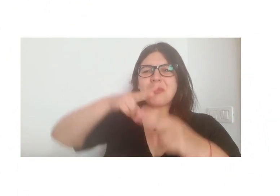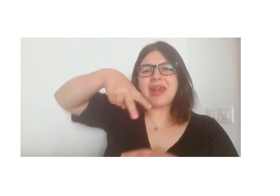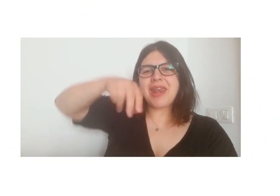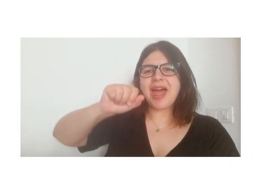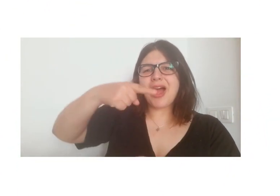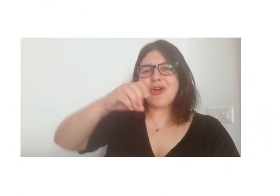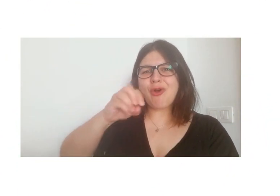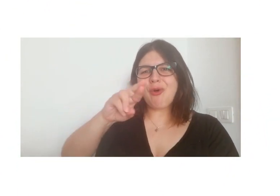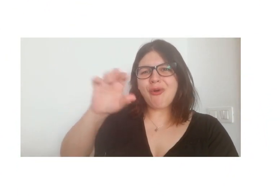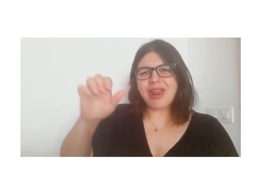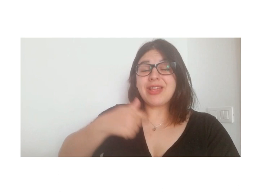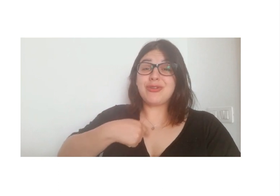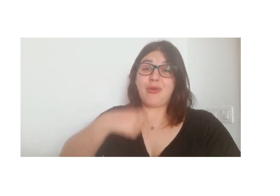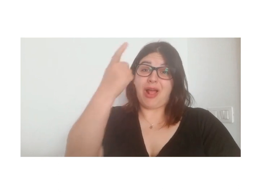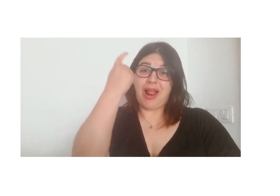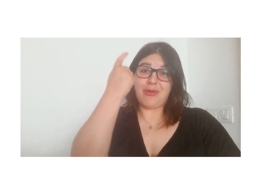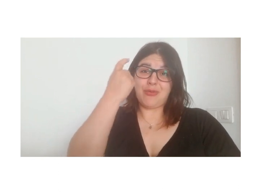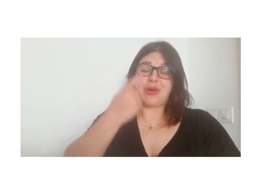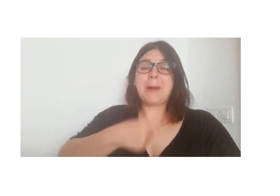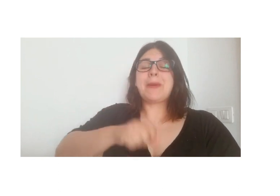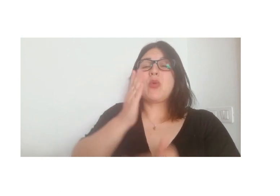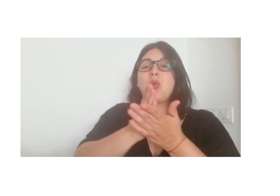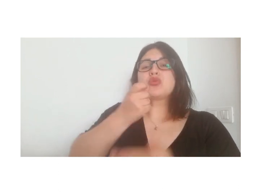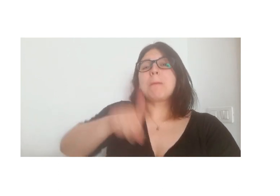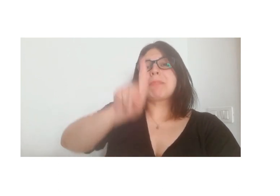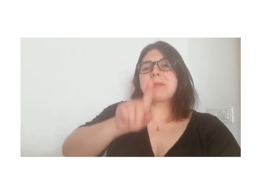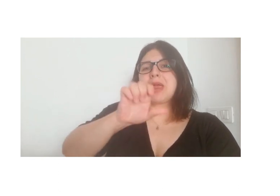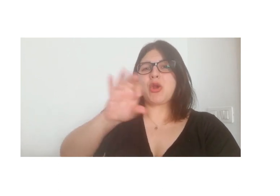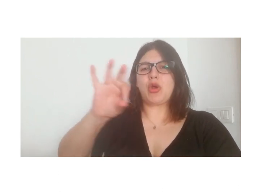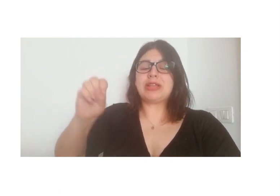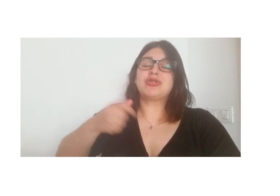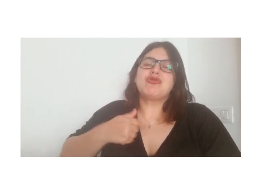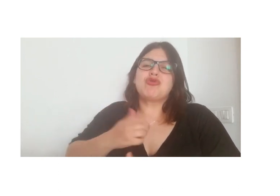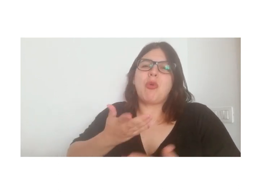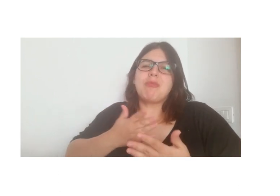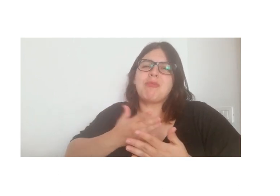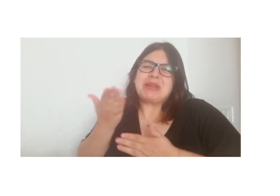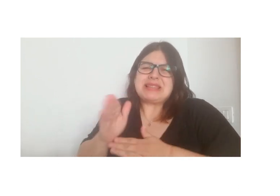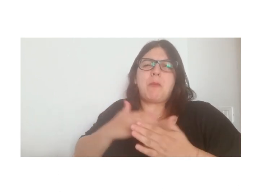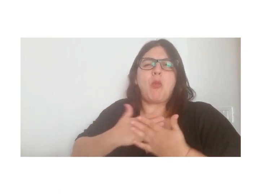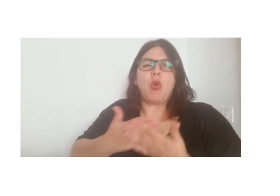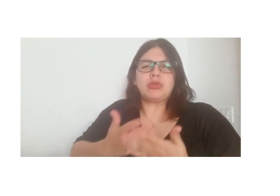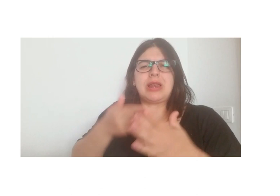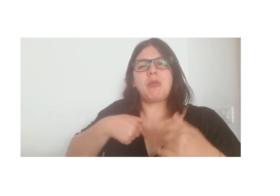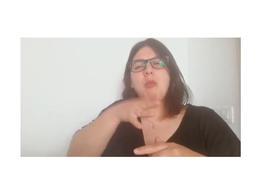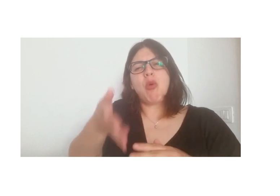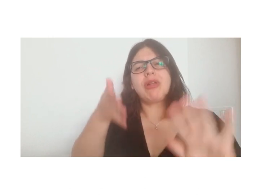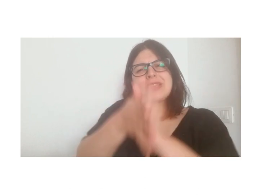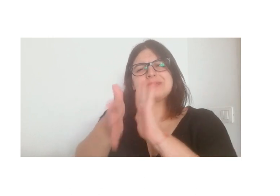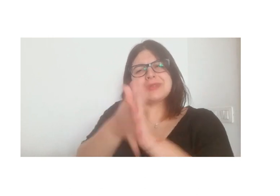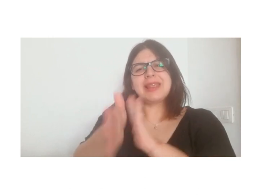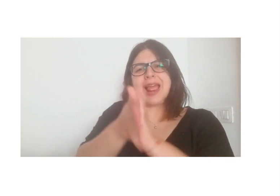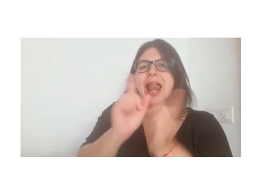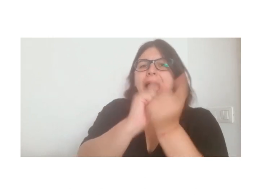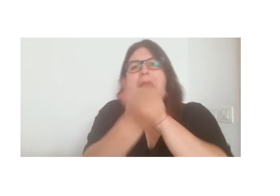Hola, soy Nagore, alumna de primero de la ESO y me quería presentar voluntaria para explicaros cómo va a ser el cambio